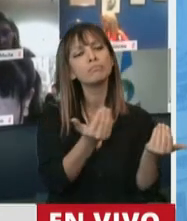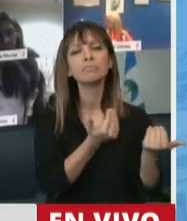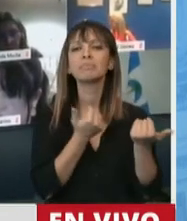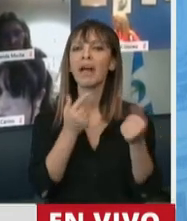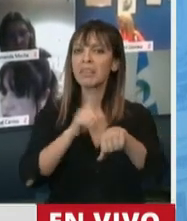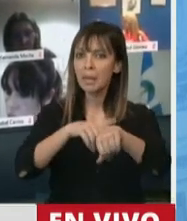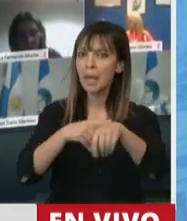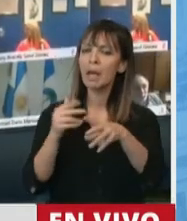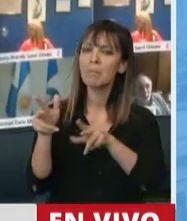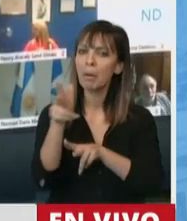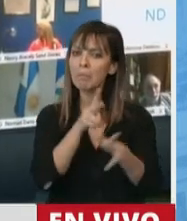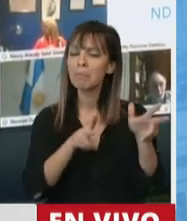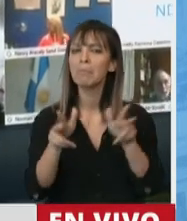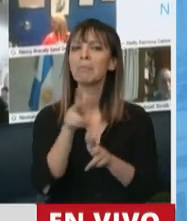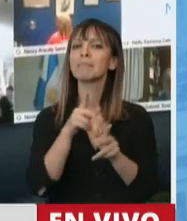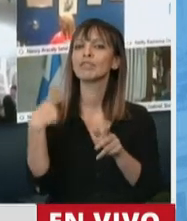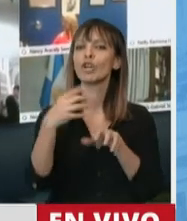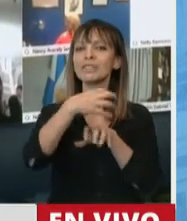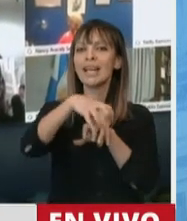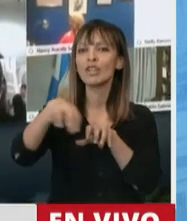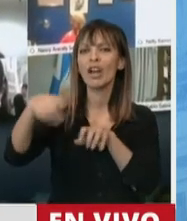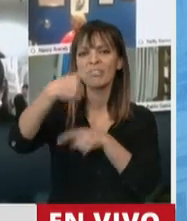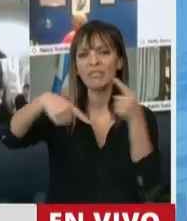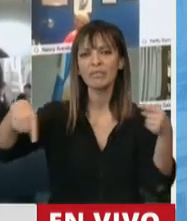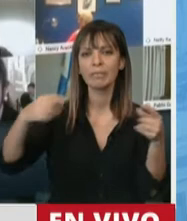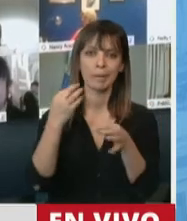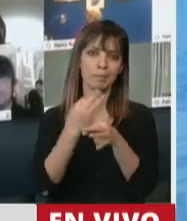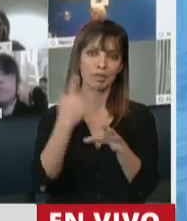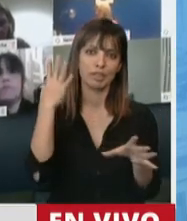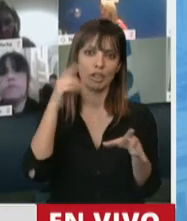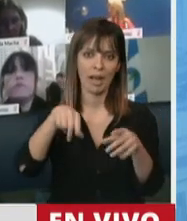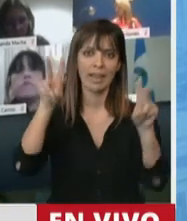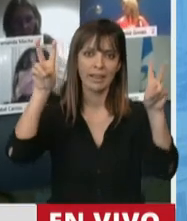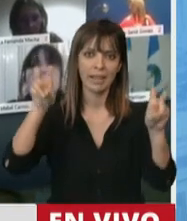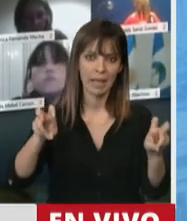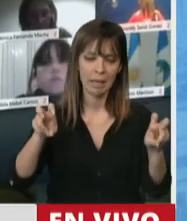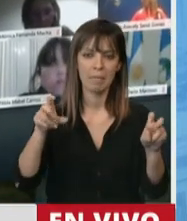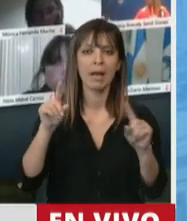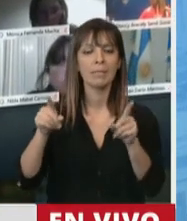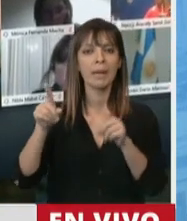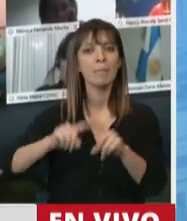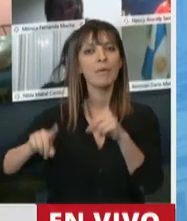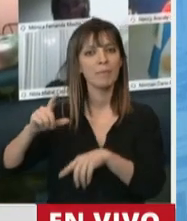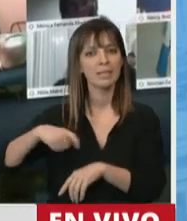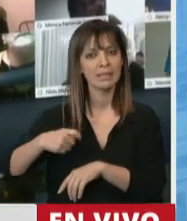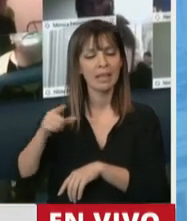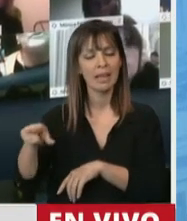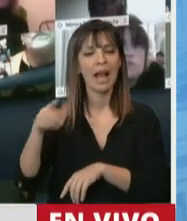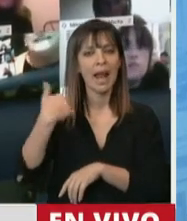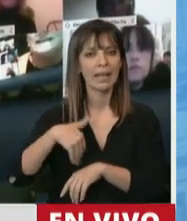escuchar a todos los sectores, especialistas en la materia, al movimiento sindical